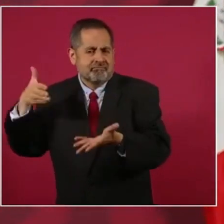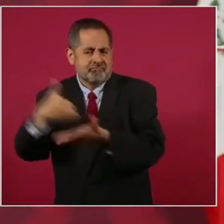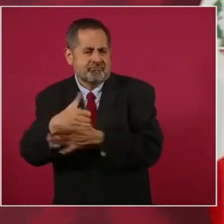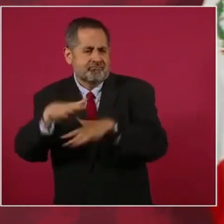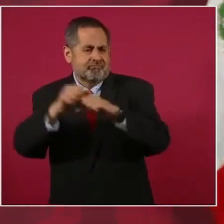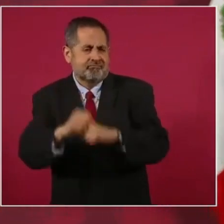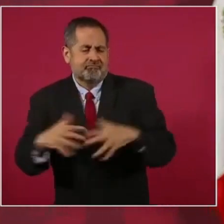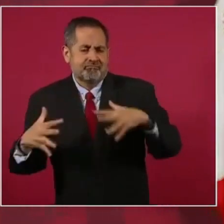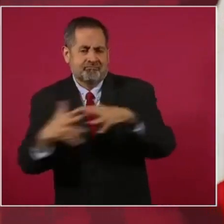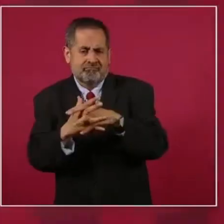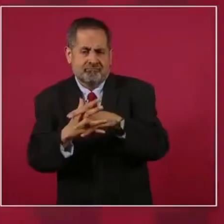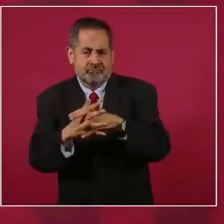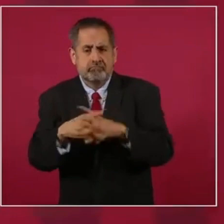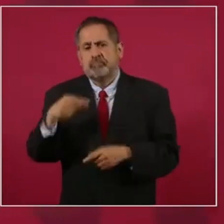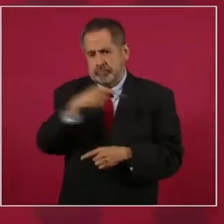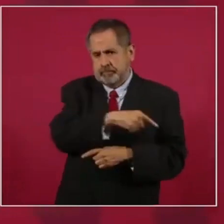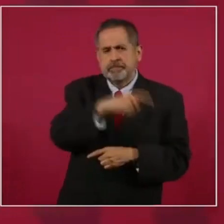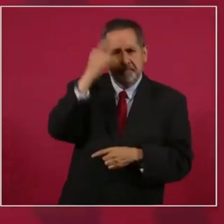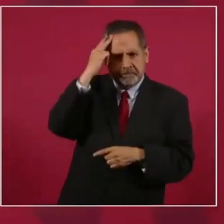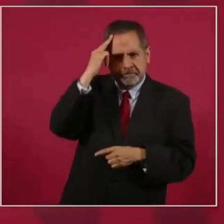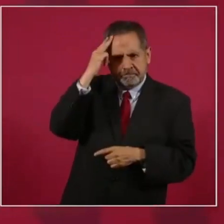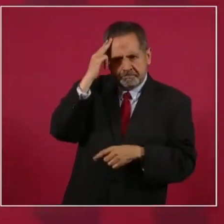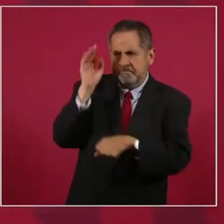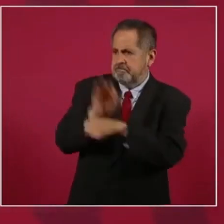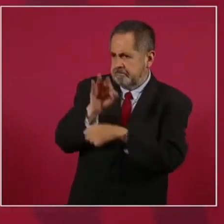francesa, la invasión extranjera?